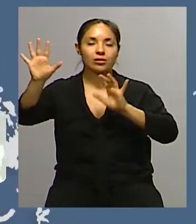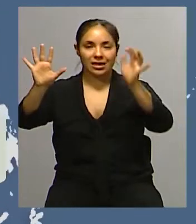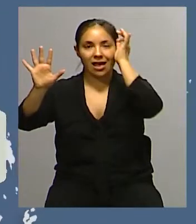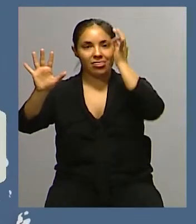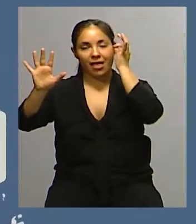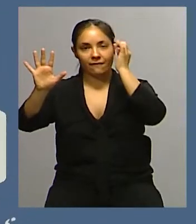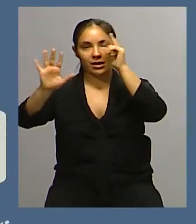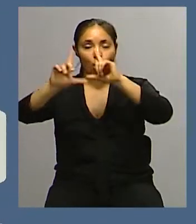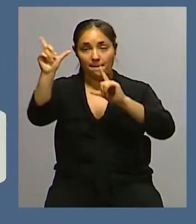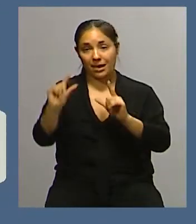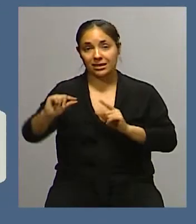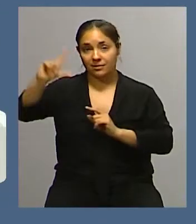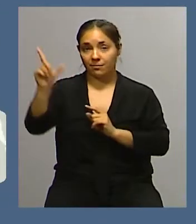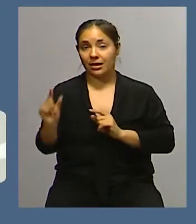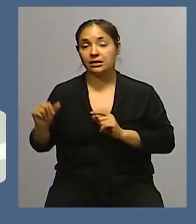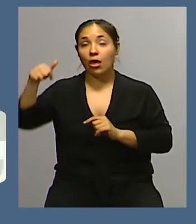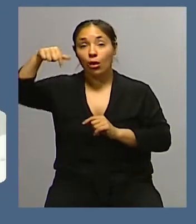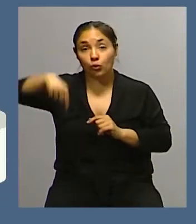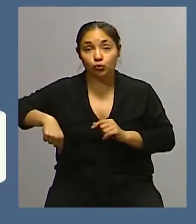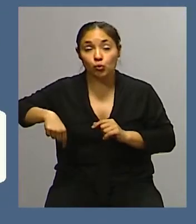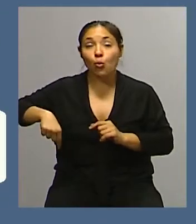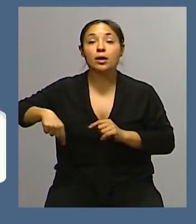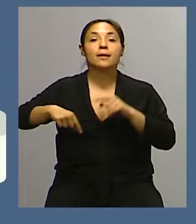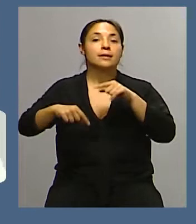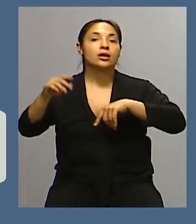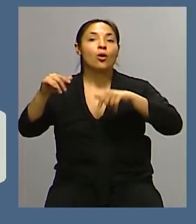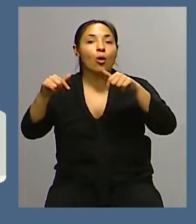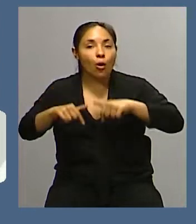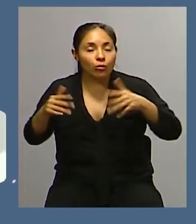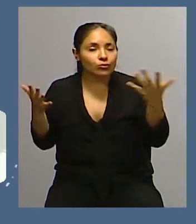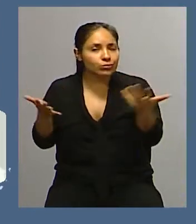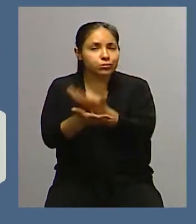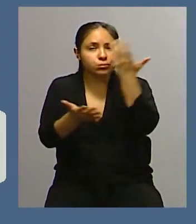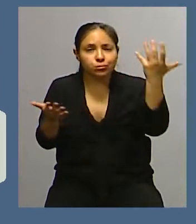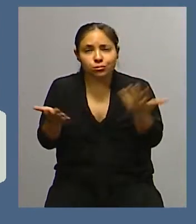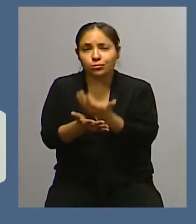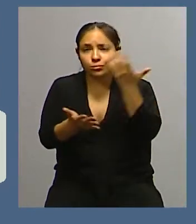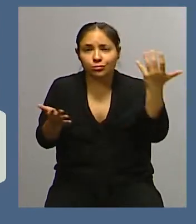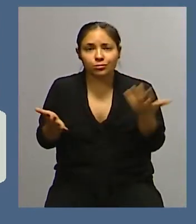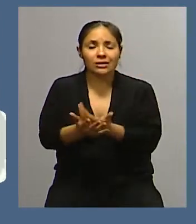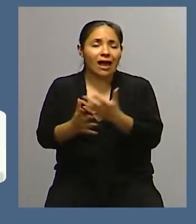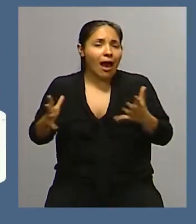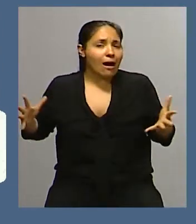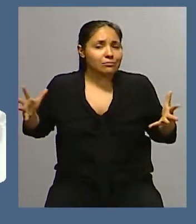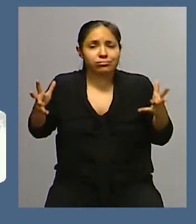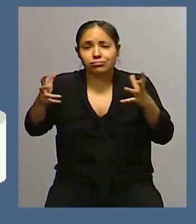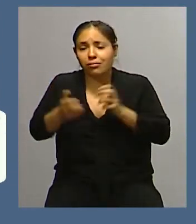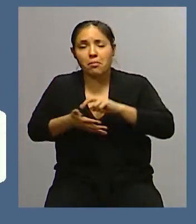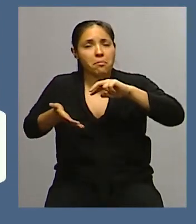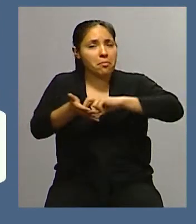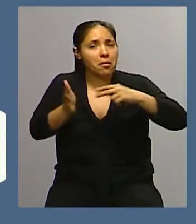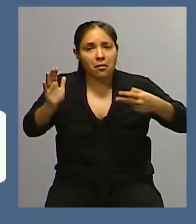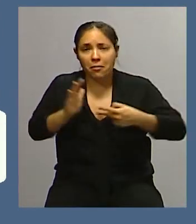continente africano y los países del sur, países insulares, son los que hoy están sufriendo grandes problemas y